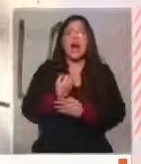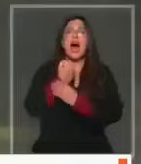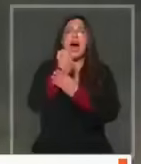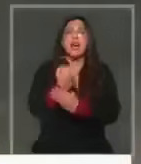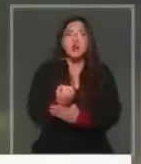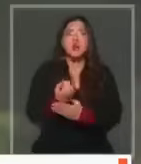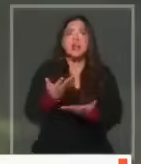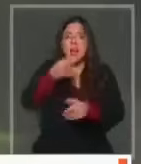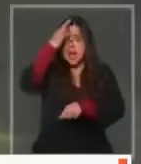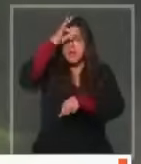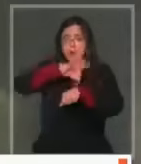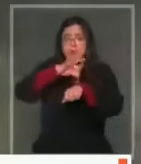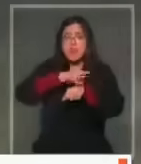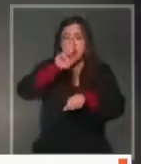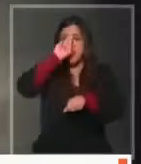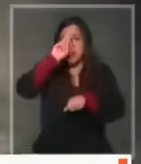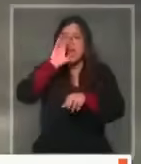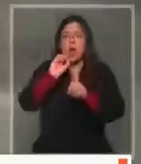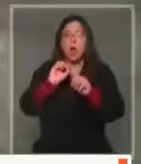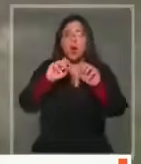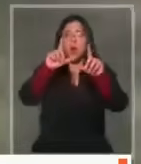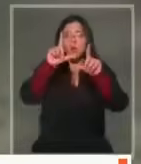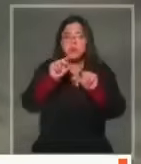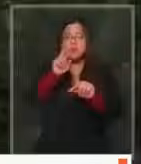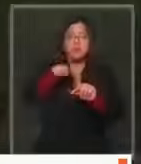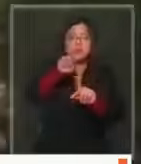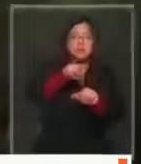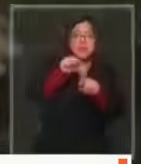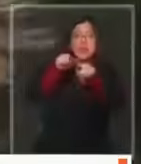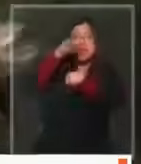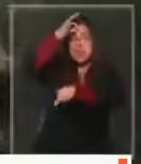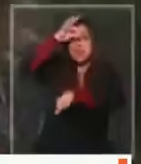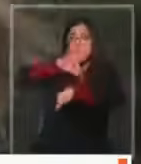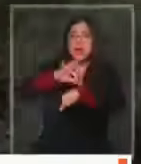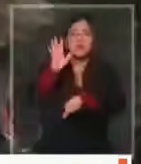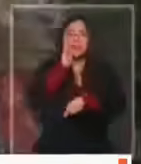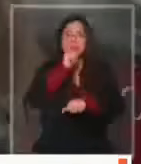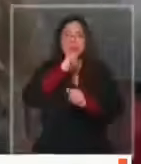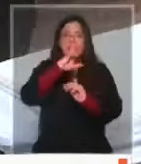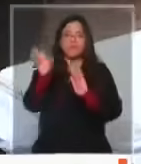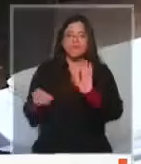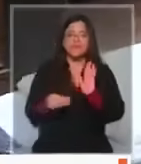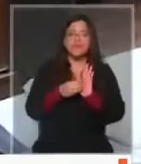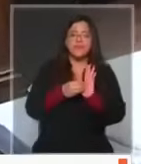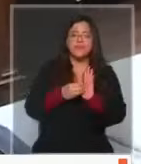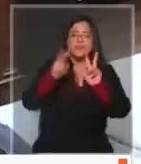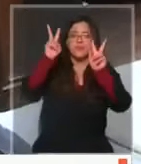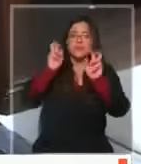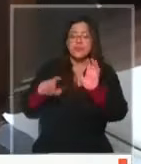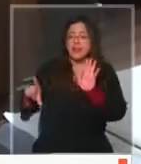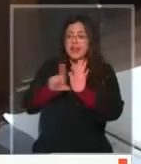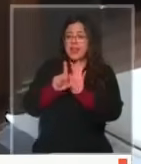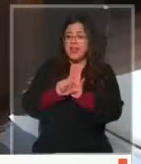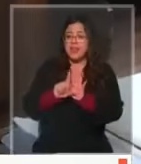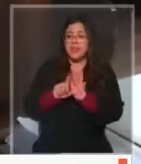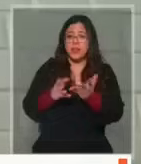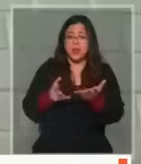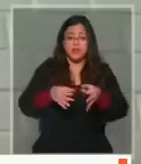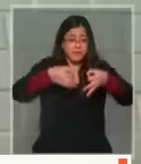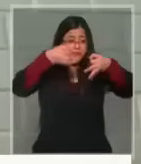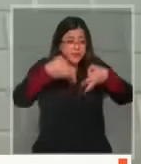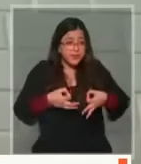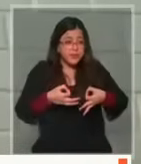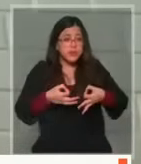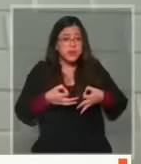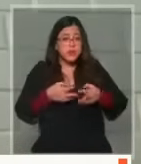poco frecuentes. La distrofia muscular de Duchenne no tiene cobertura y la efectividad de la legislación genera miradas críticas.